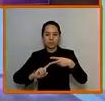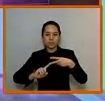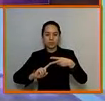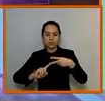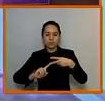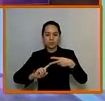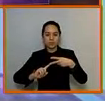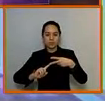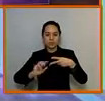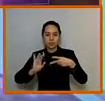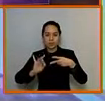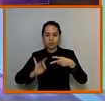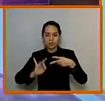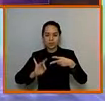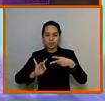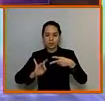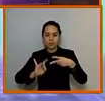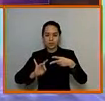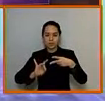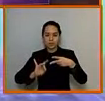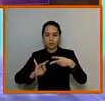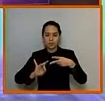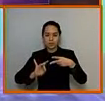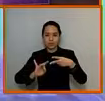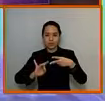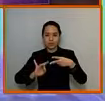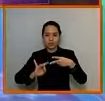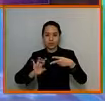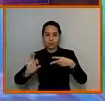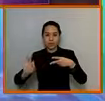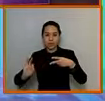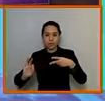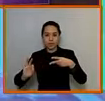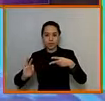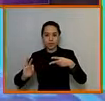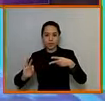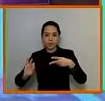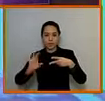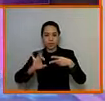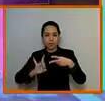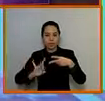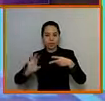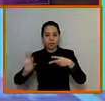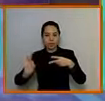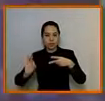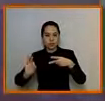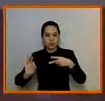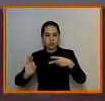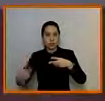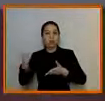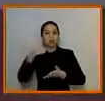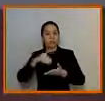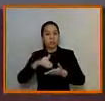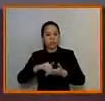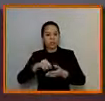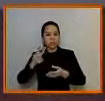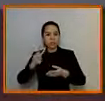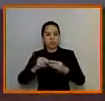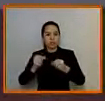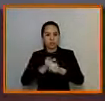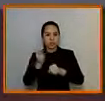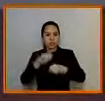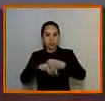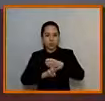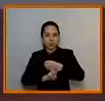primer dígito, 8, segundo dígito. 9, segundo número premiado, 89. Repito los dos números